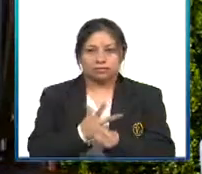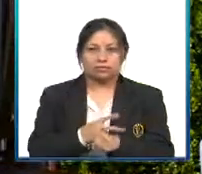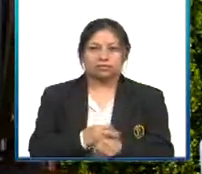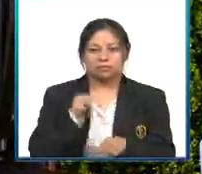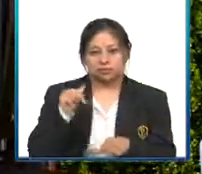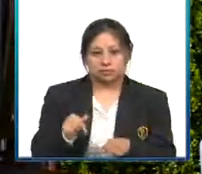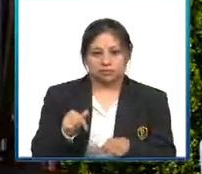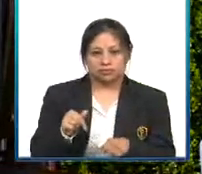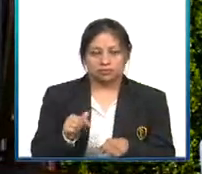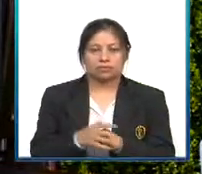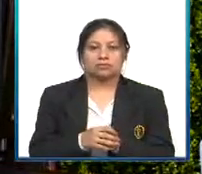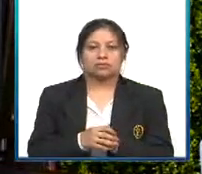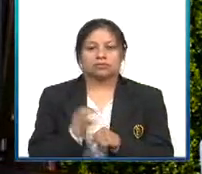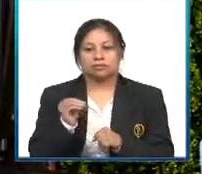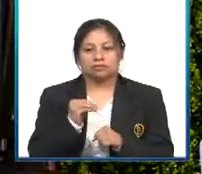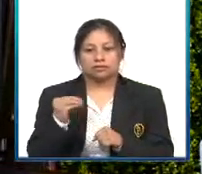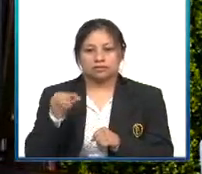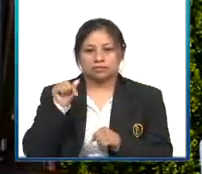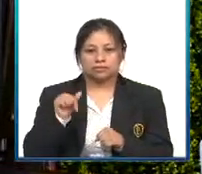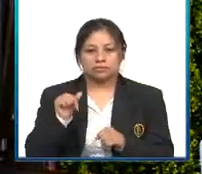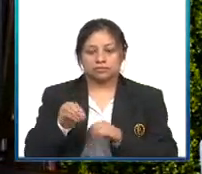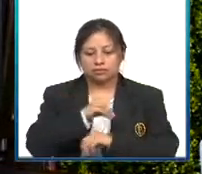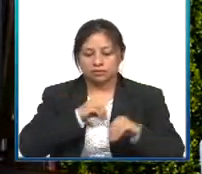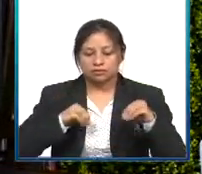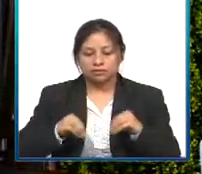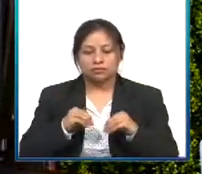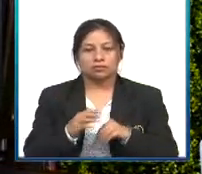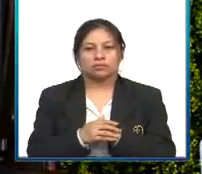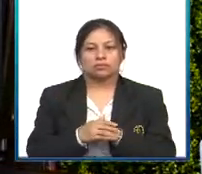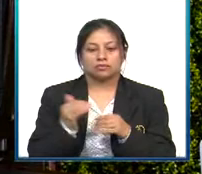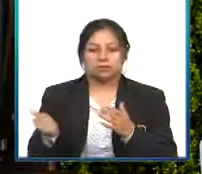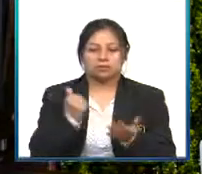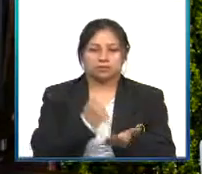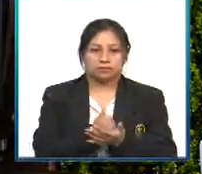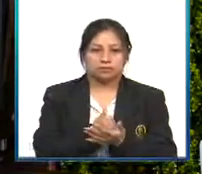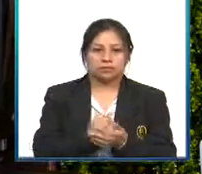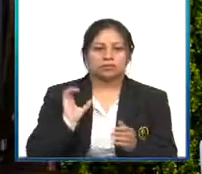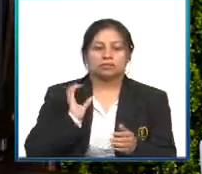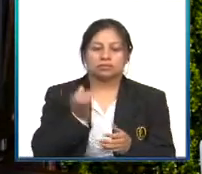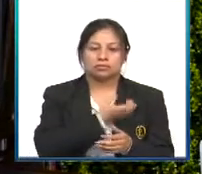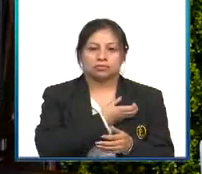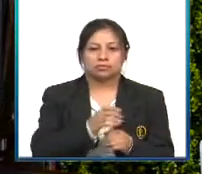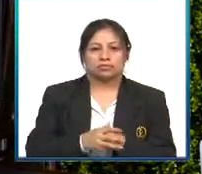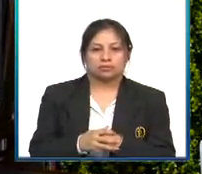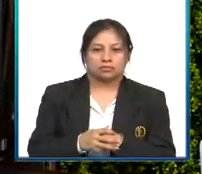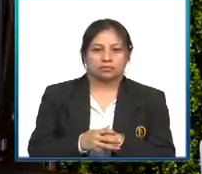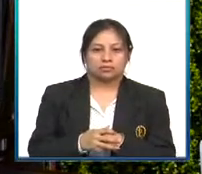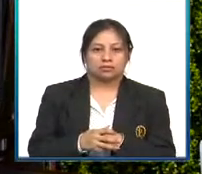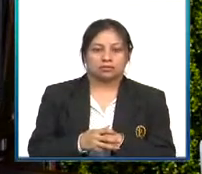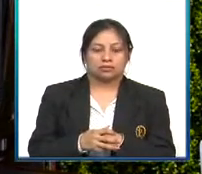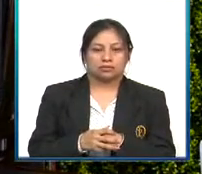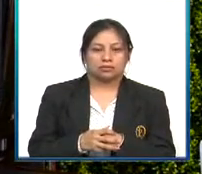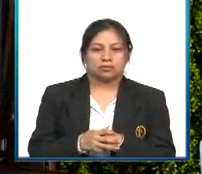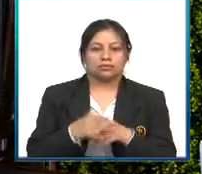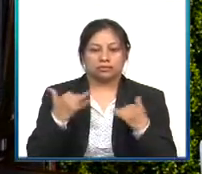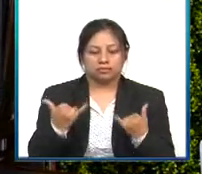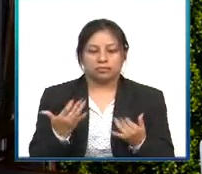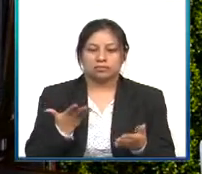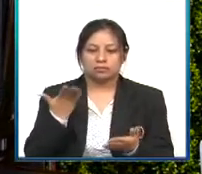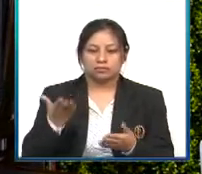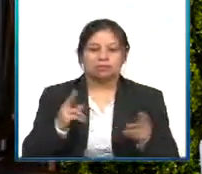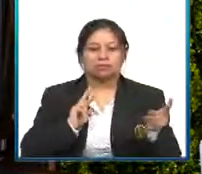Y esto debido a que con esta reforma que se aprobó a través del Congreso, entonces da